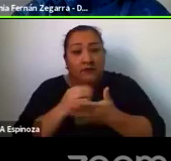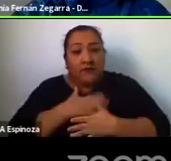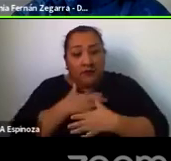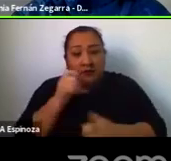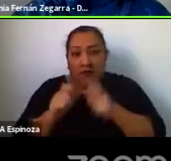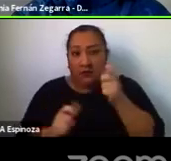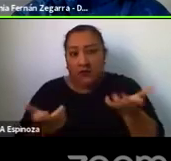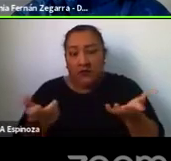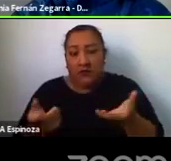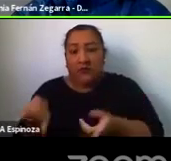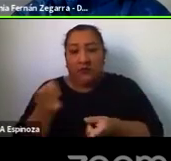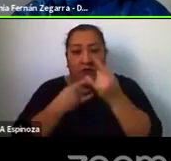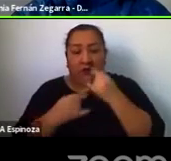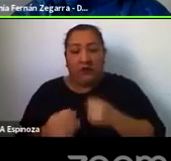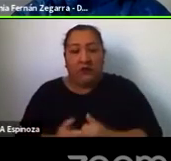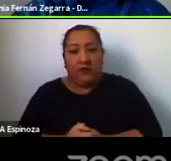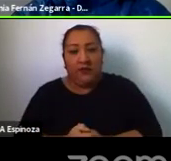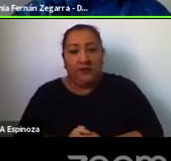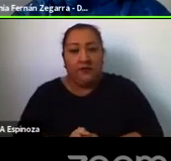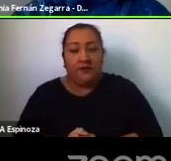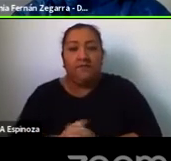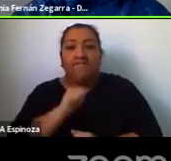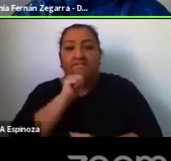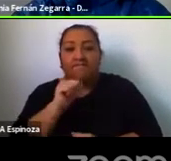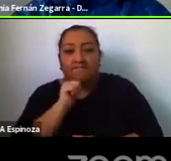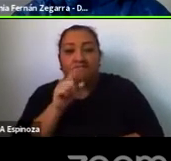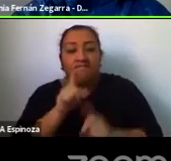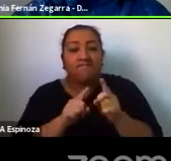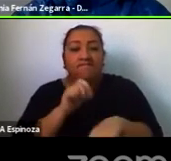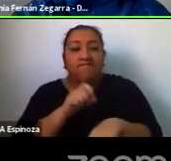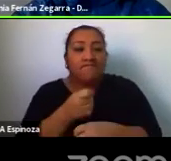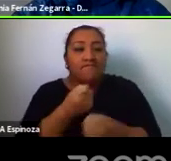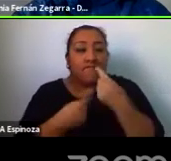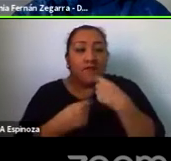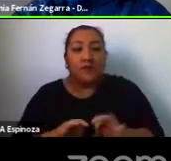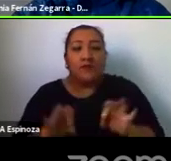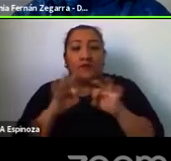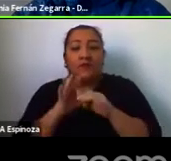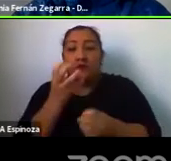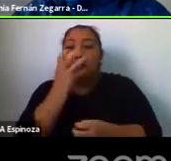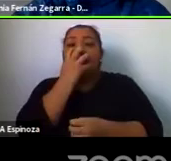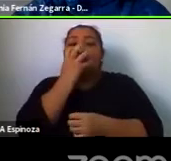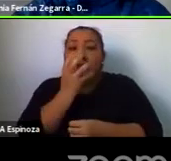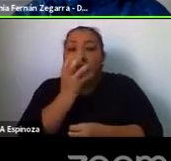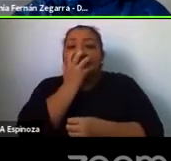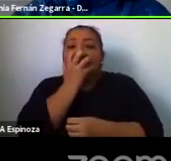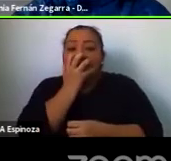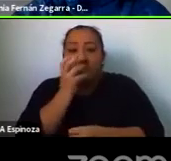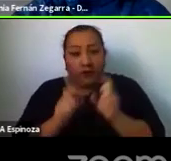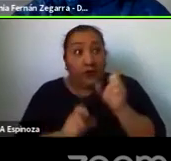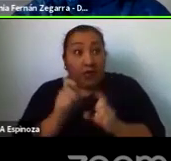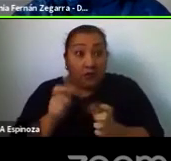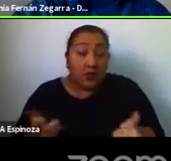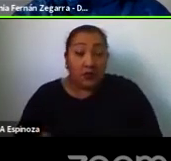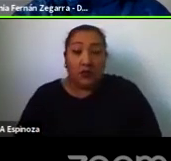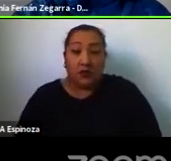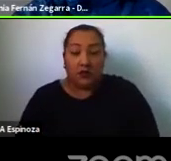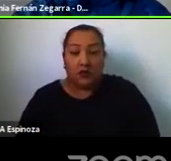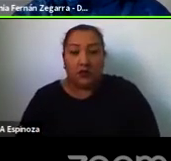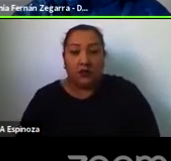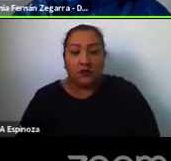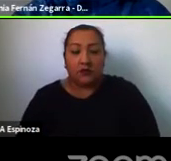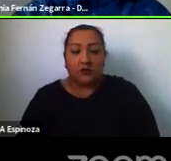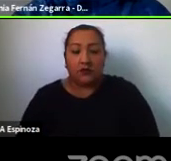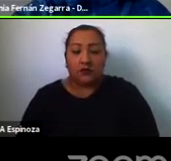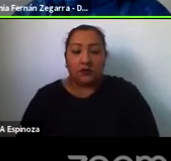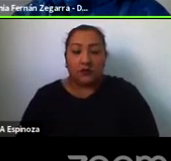que lo consumen. La falta o déficit de un medicamento vital, como es el oxígeno, para las terapias que se tienen que